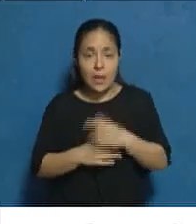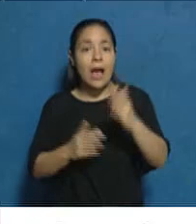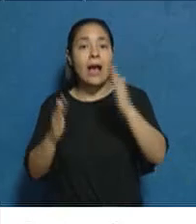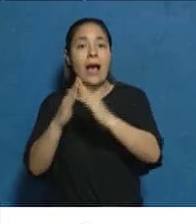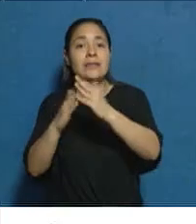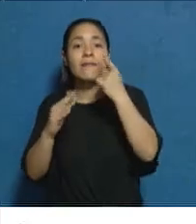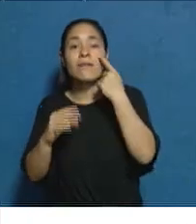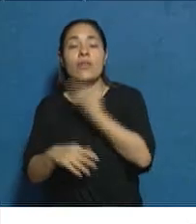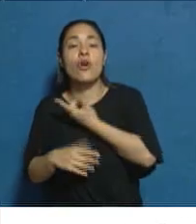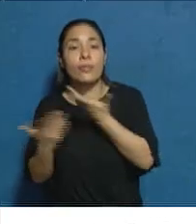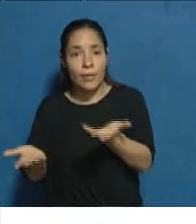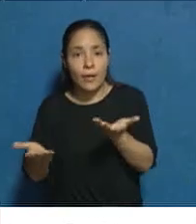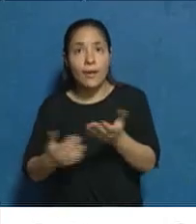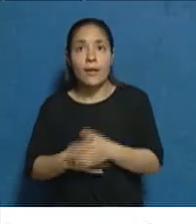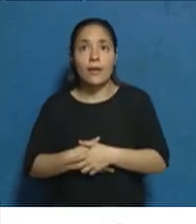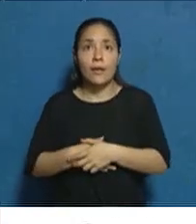señora?